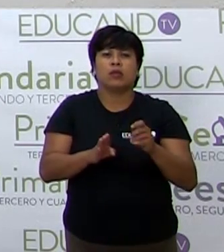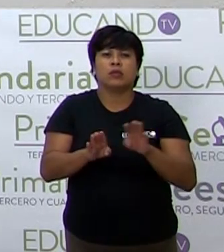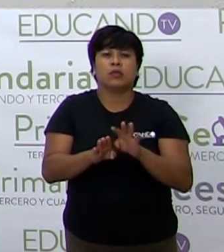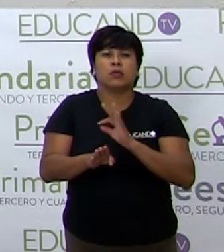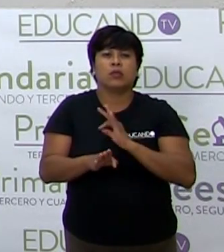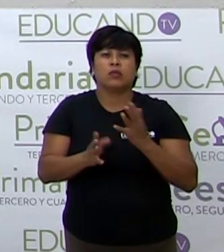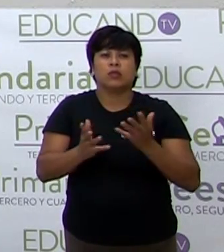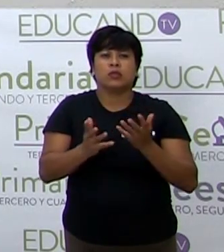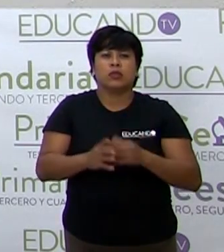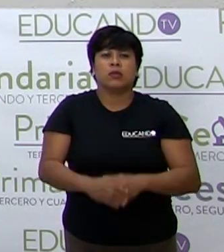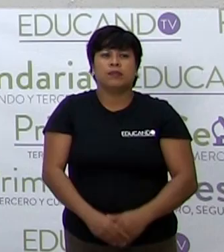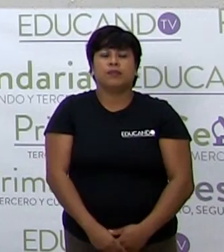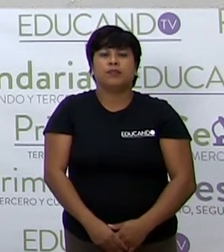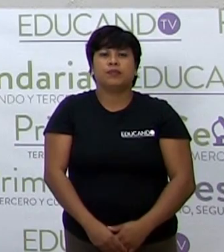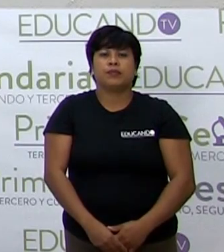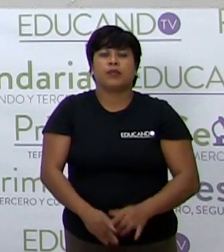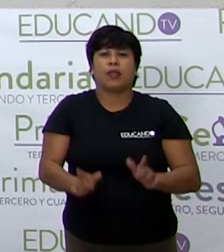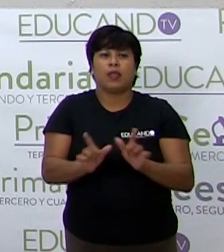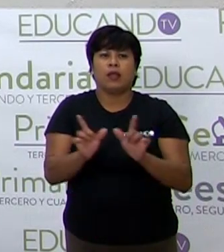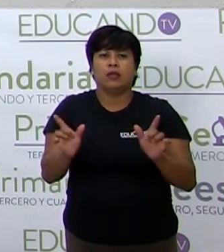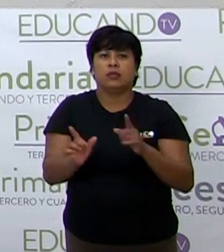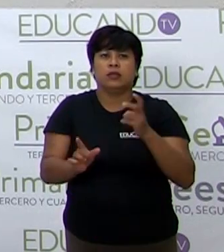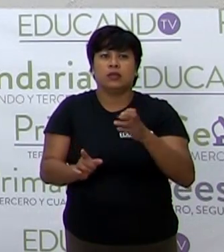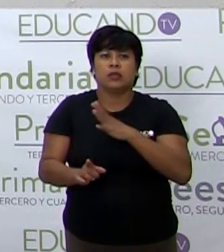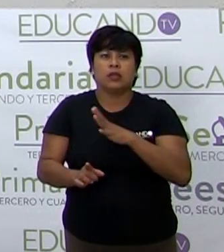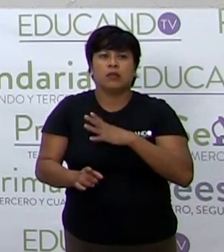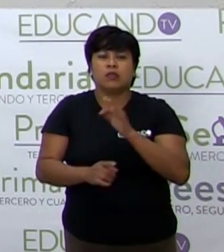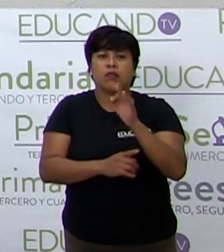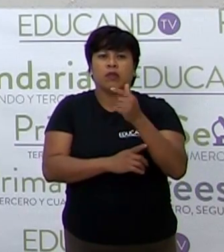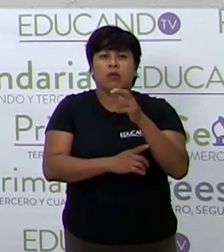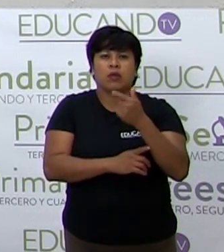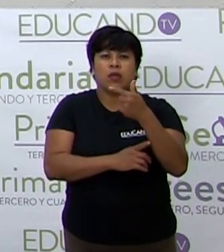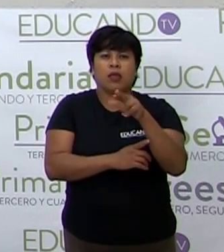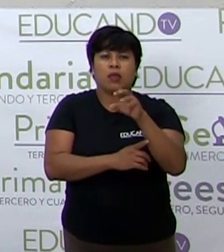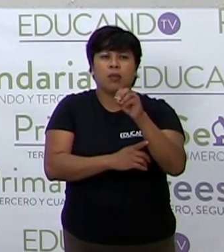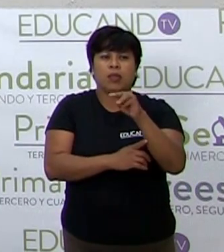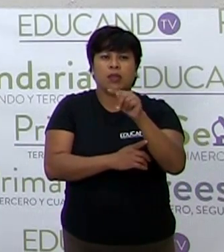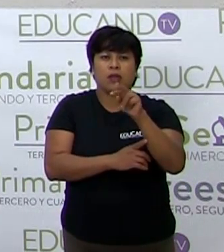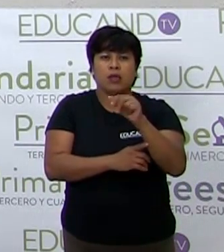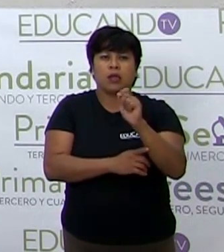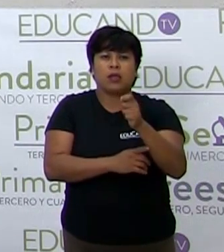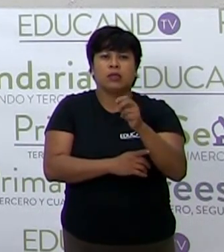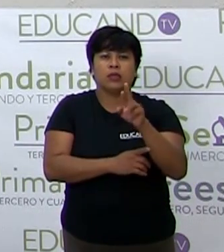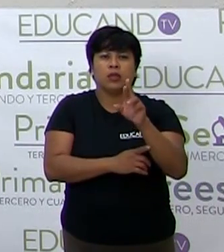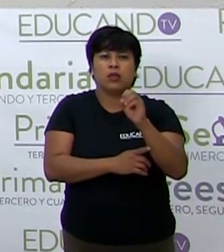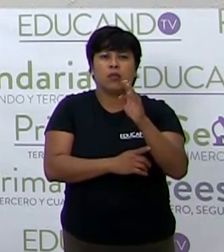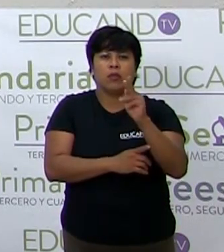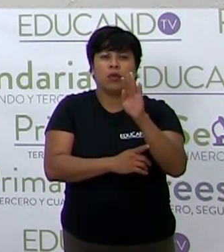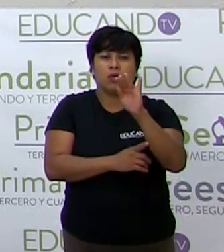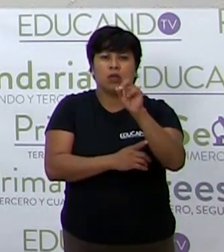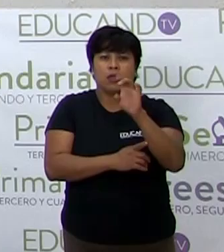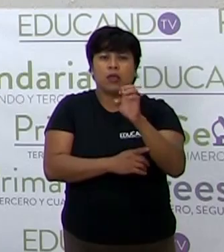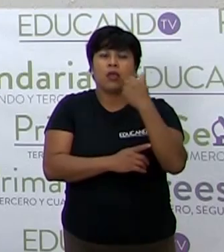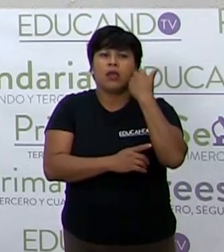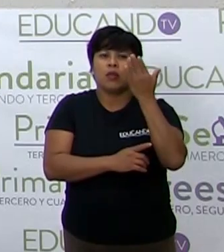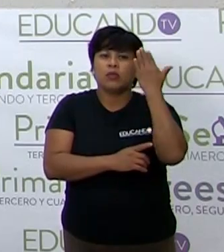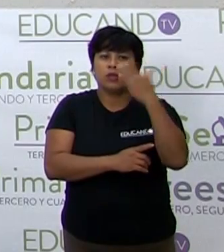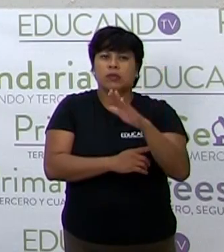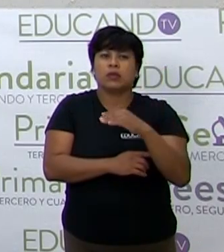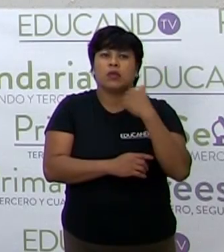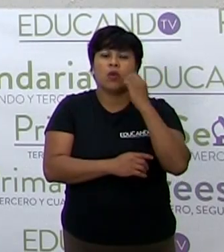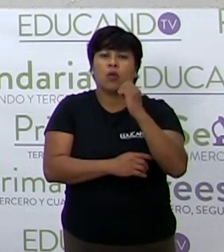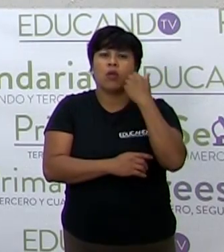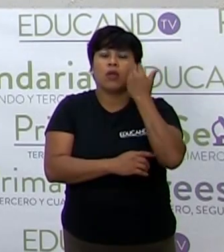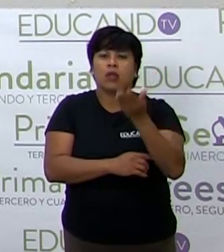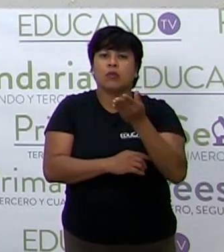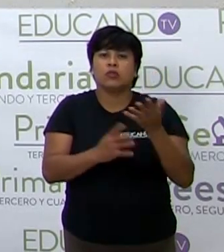fórmula. Listo. Aquí tenemos una figura geométrica que es un romboide y queremos saber o